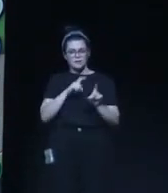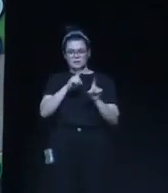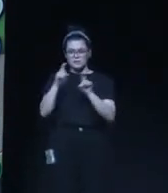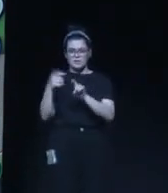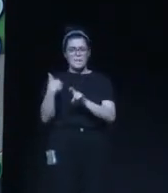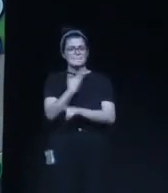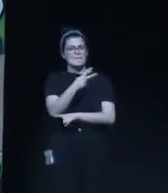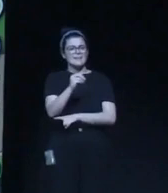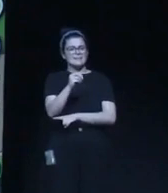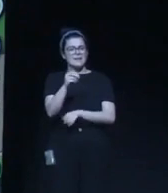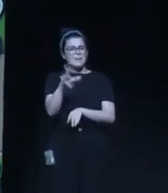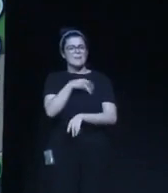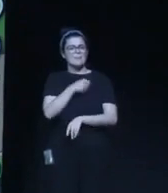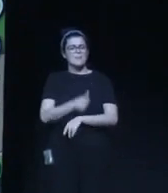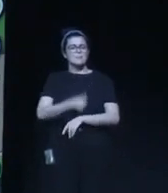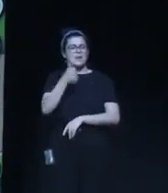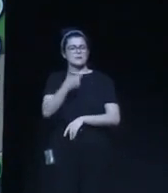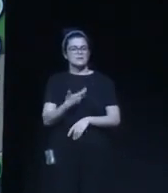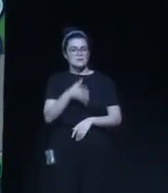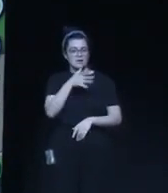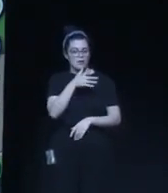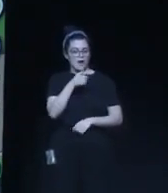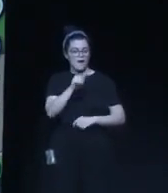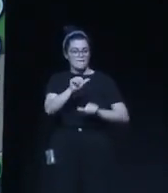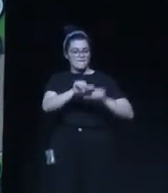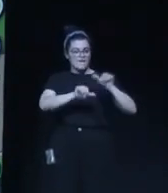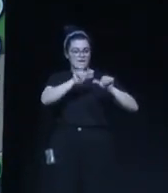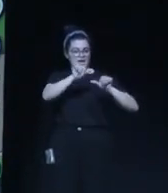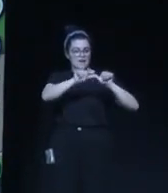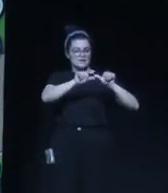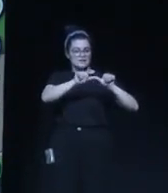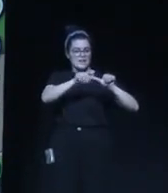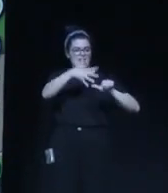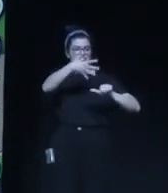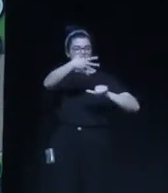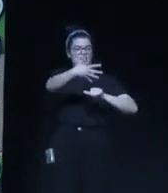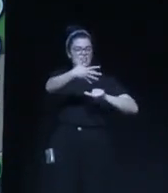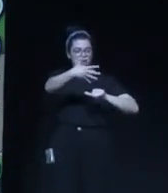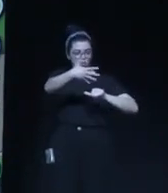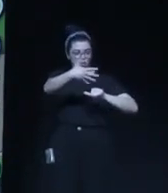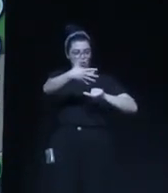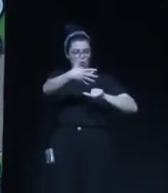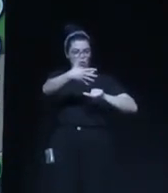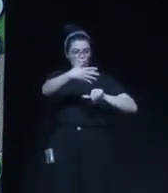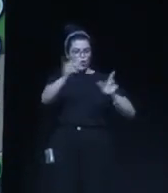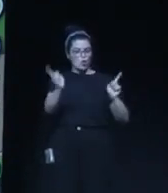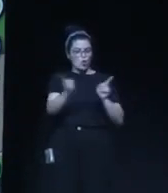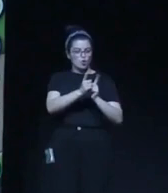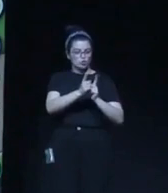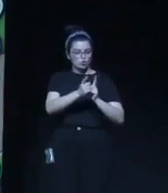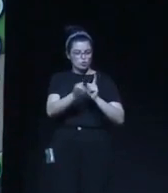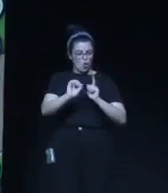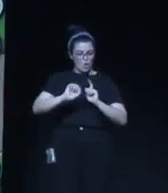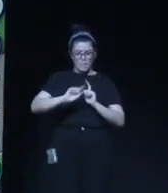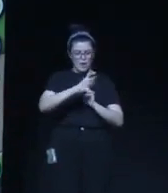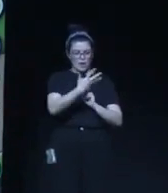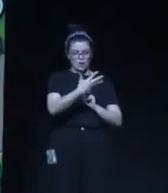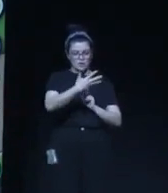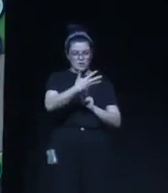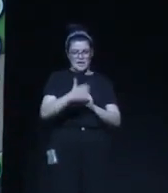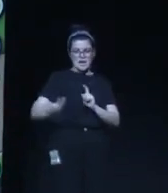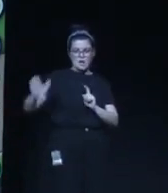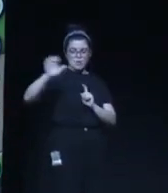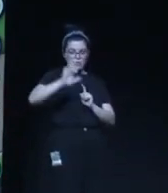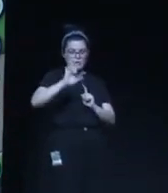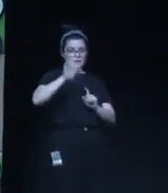ahora estamos finalistas dentro de los 5 mejores cortos a nivel europeo y también en los iberoamericanos. Y